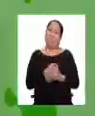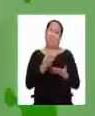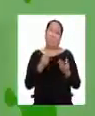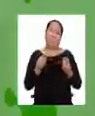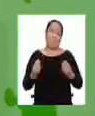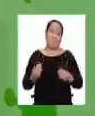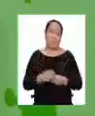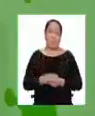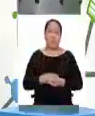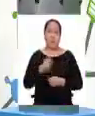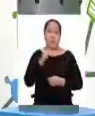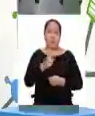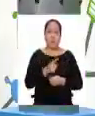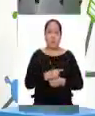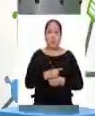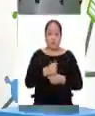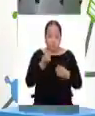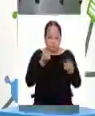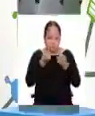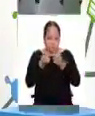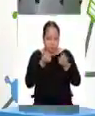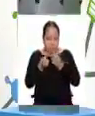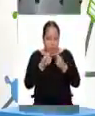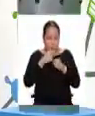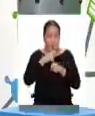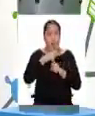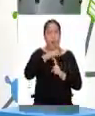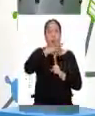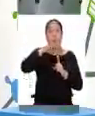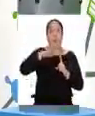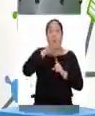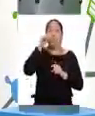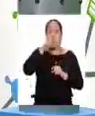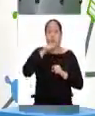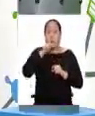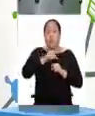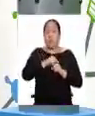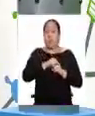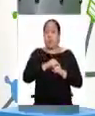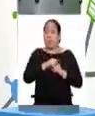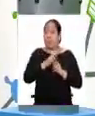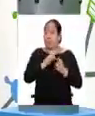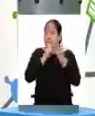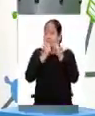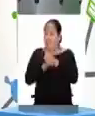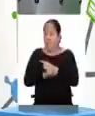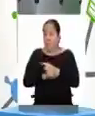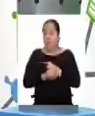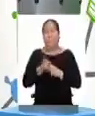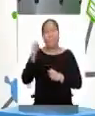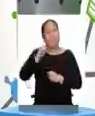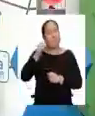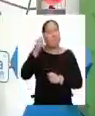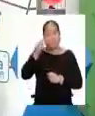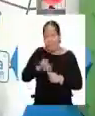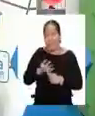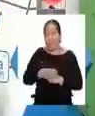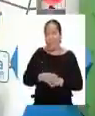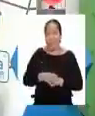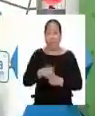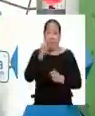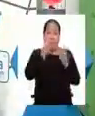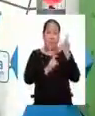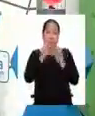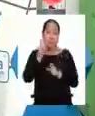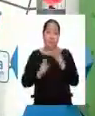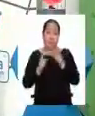dinero y además si te metes a alterar a la naturaleza, esta te va a devolver el golpe, ¿no? La verdad es que sí, cerebro. Los